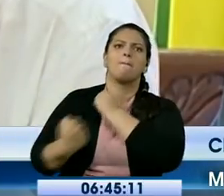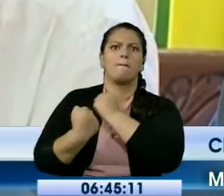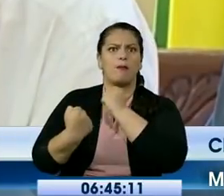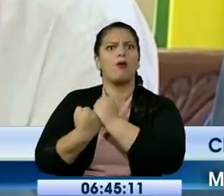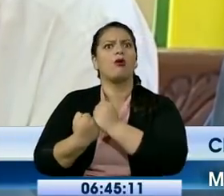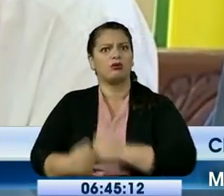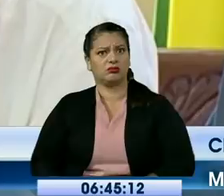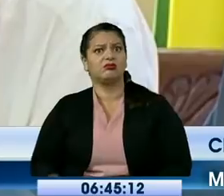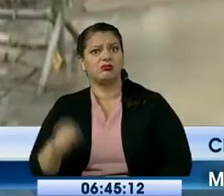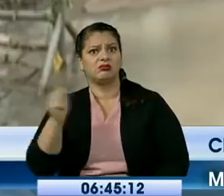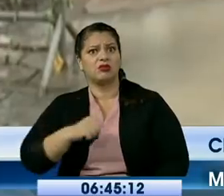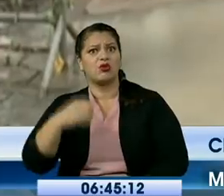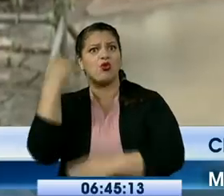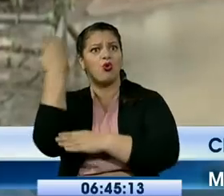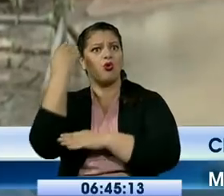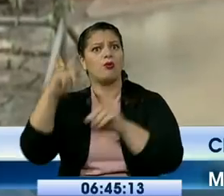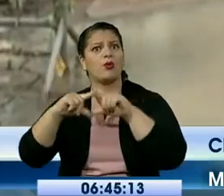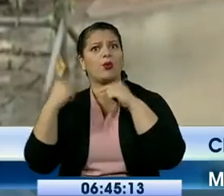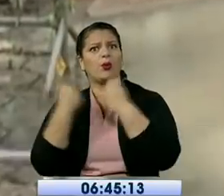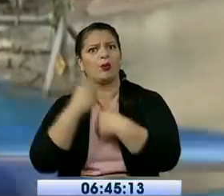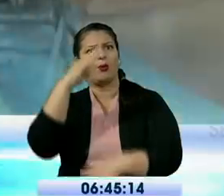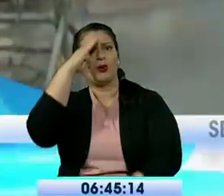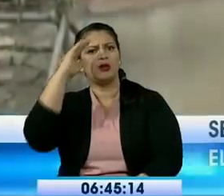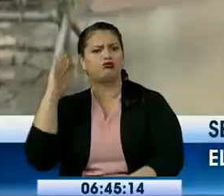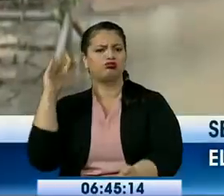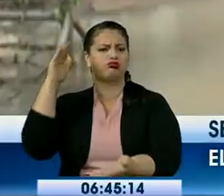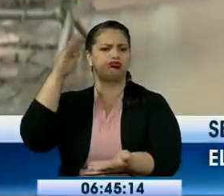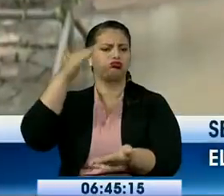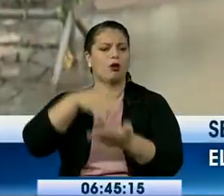caso Colombia. Atentado terrorista común en